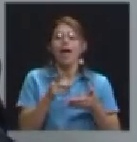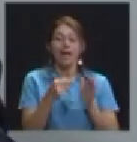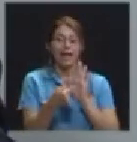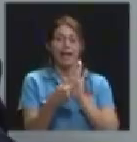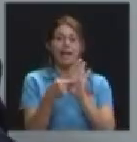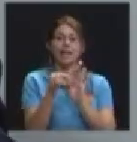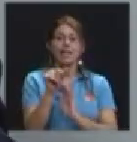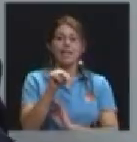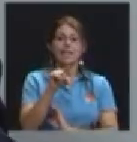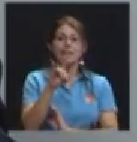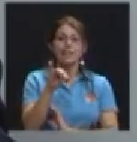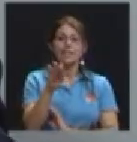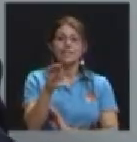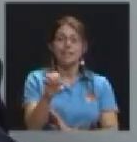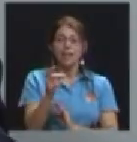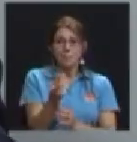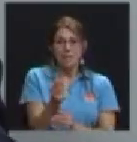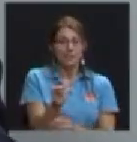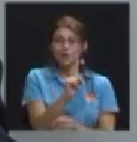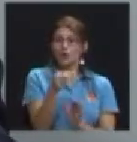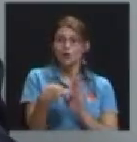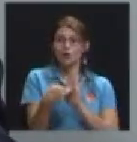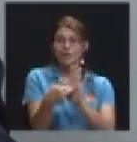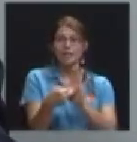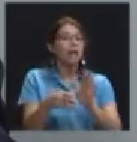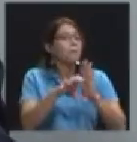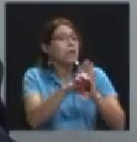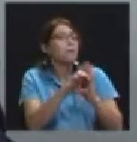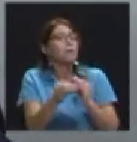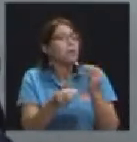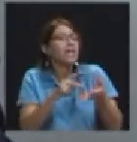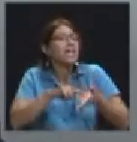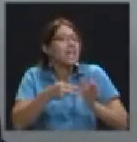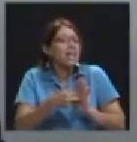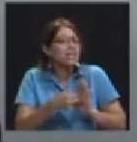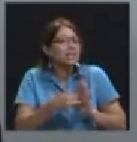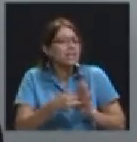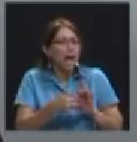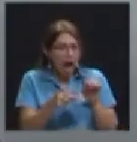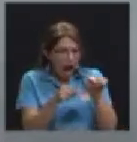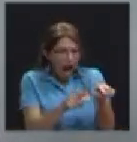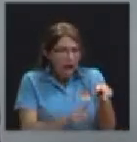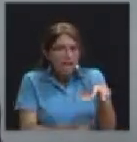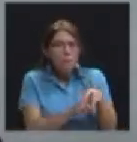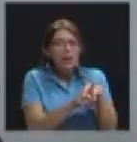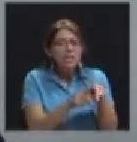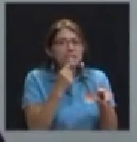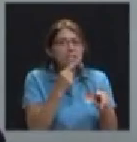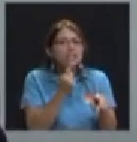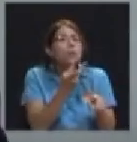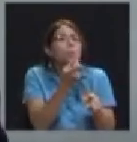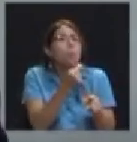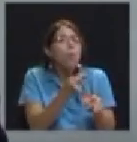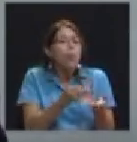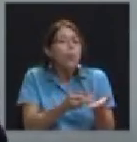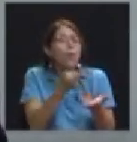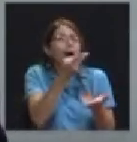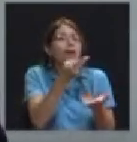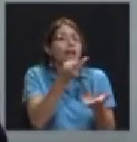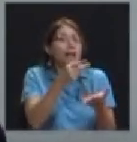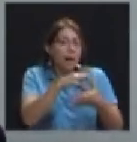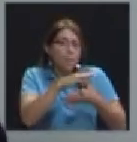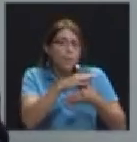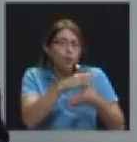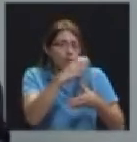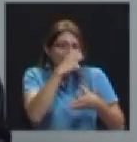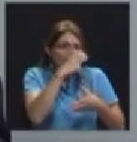eso? Que aparece la posta de cerdo y yo soy vegetariano. No, es que resulta que usted es vegetariano,